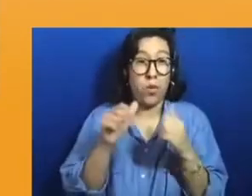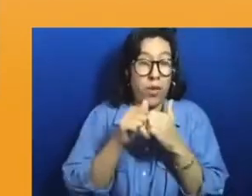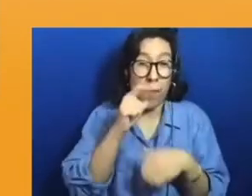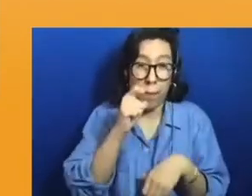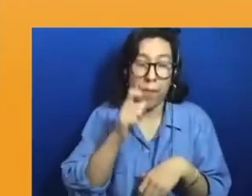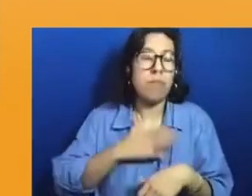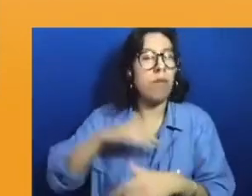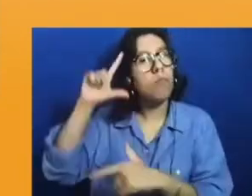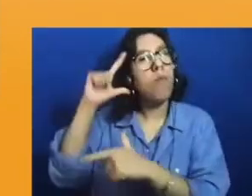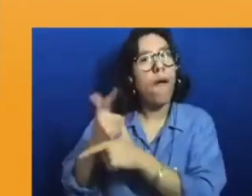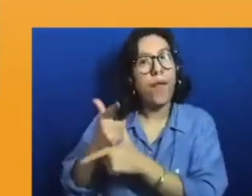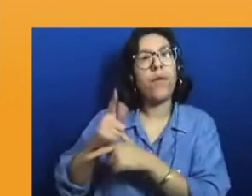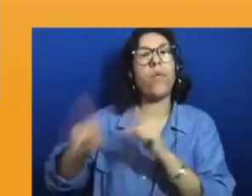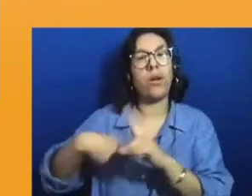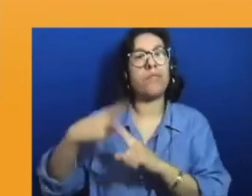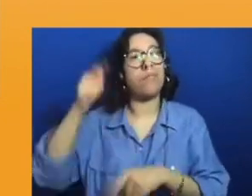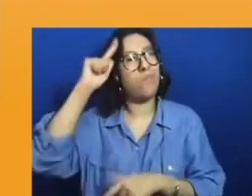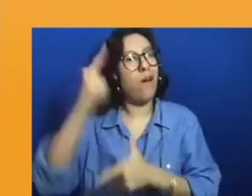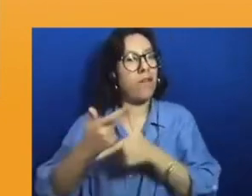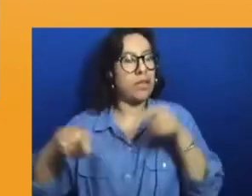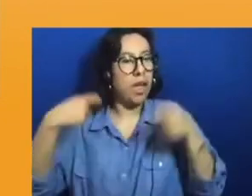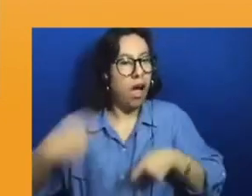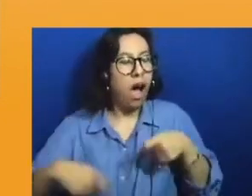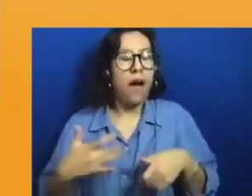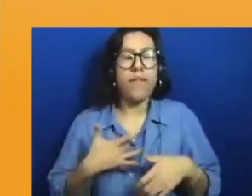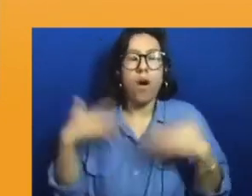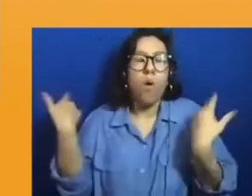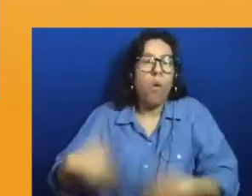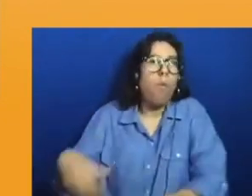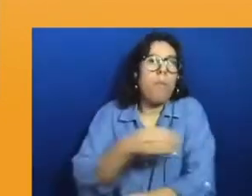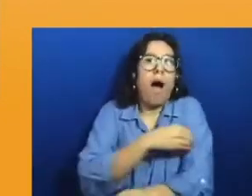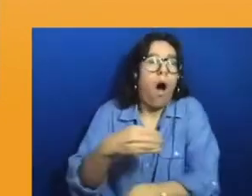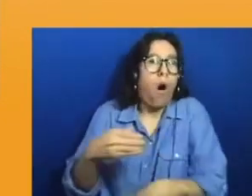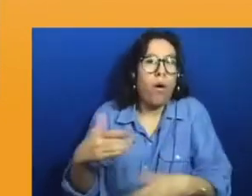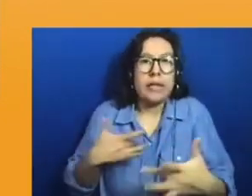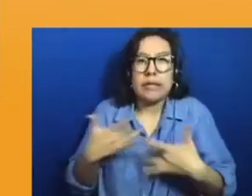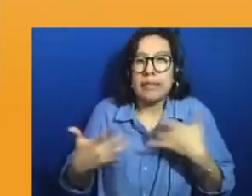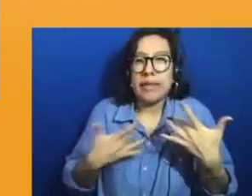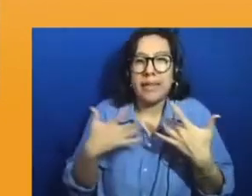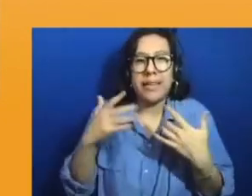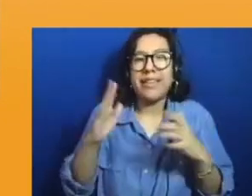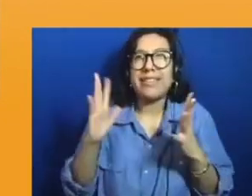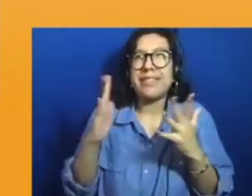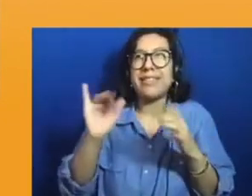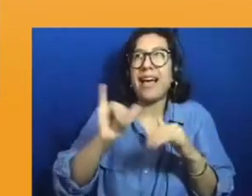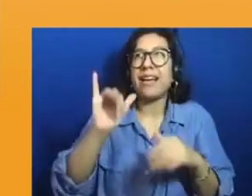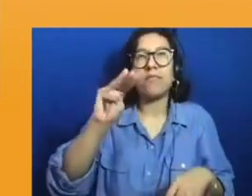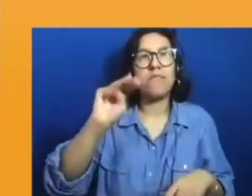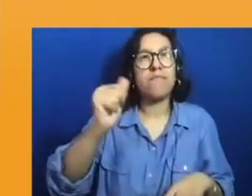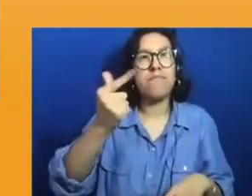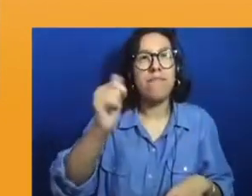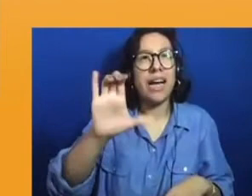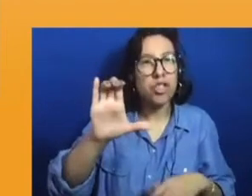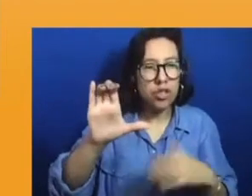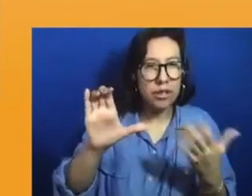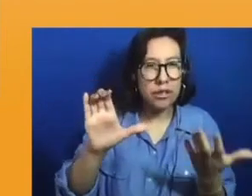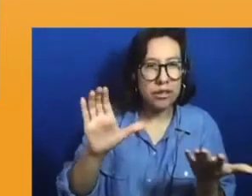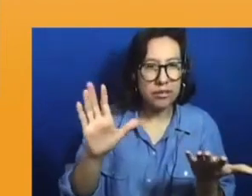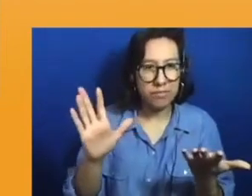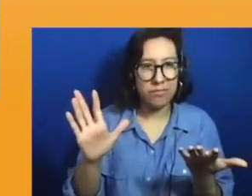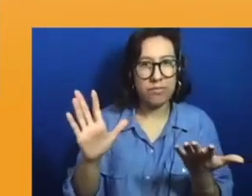instrumento musical para mí. Es un tipo de magia sin explicarse que